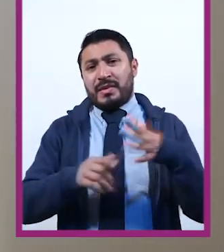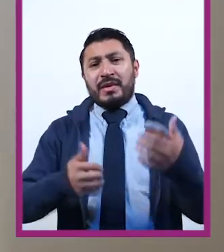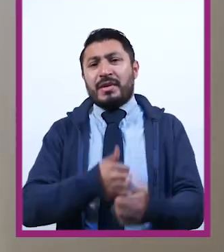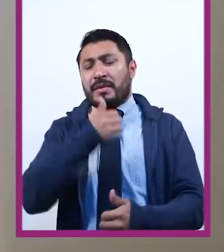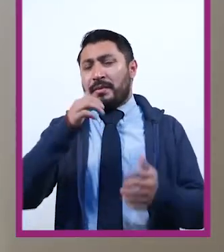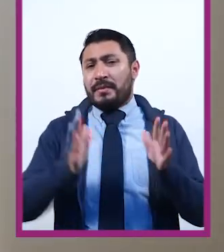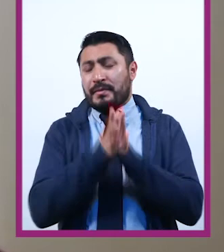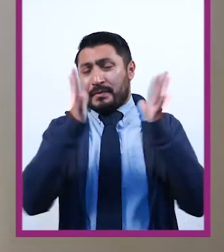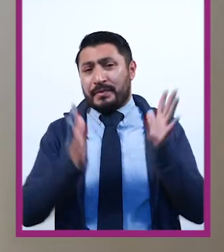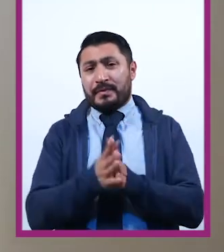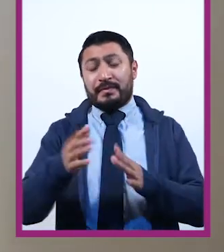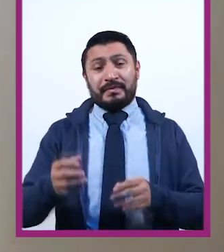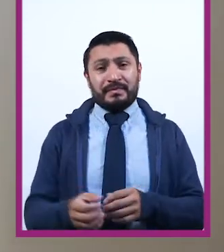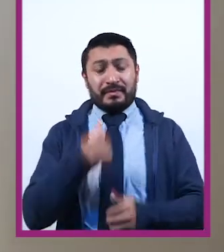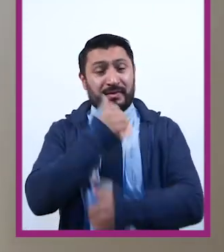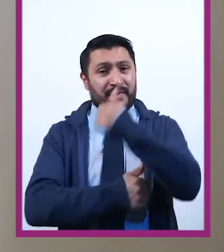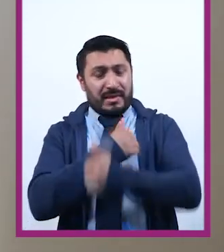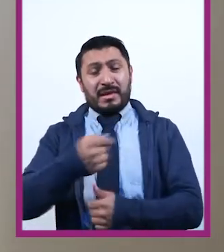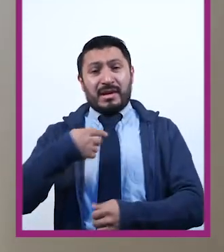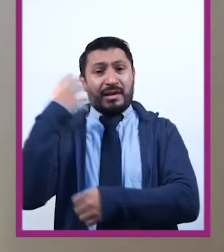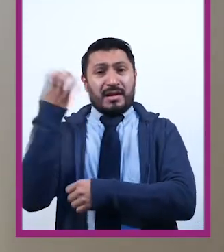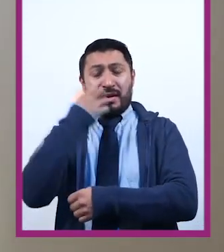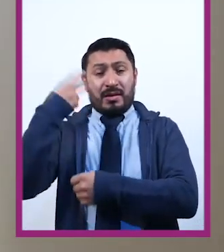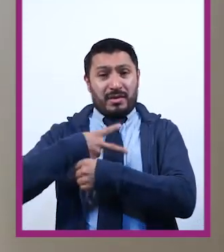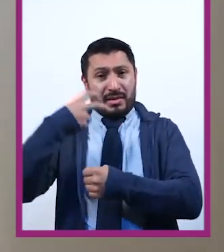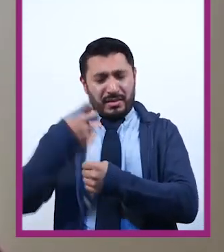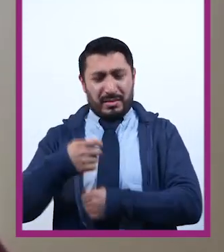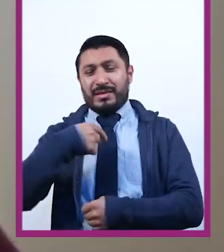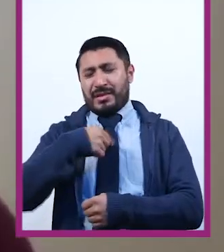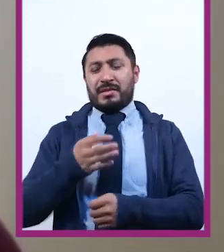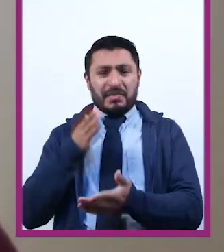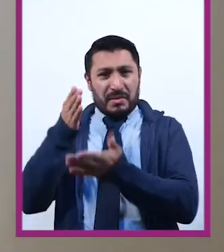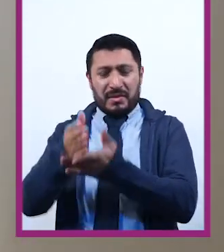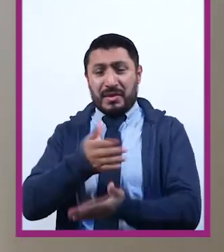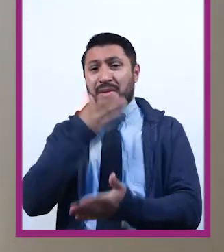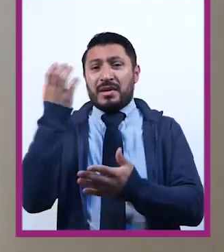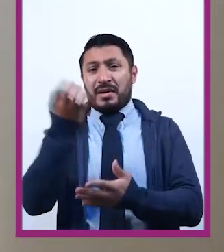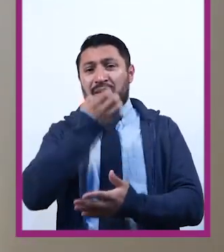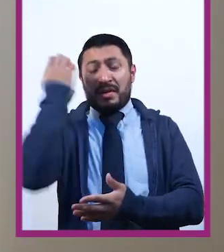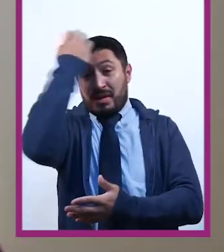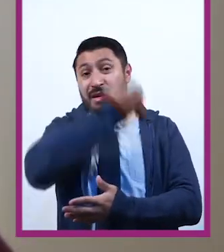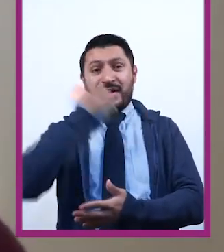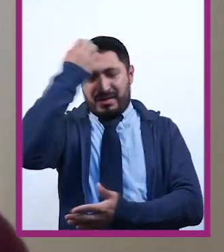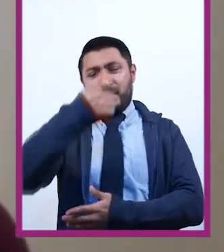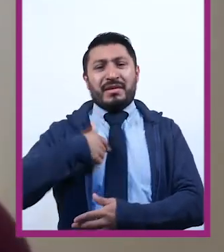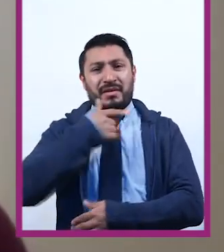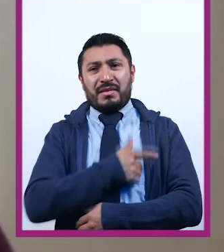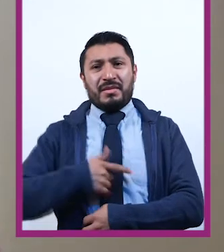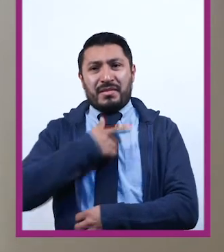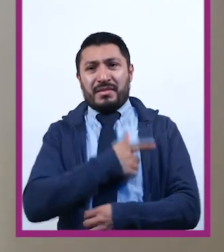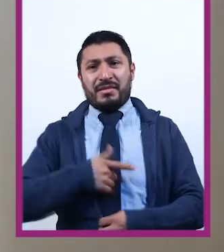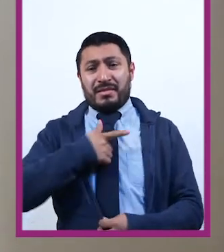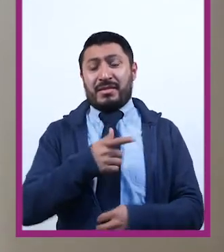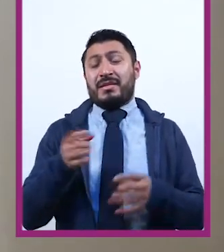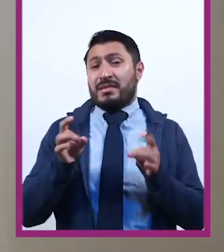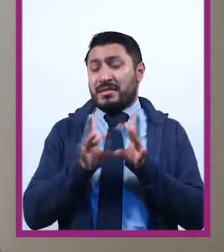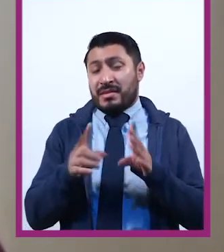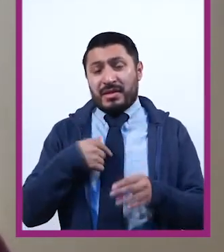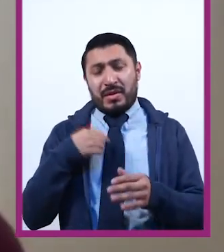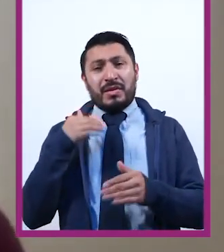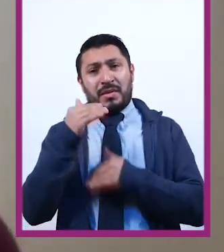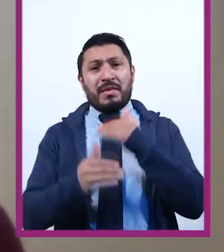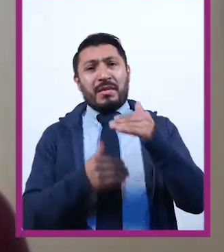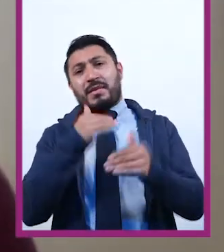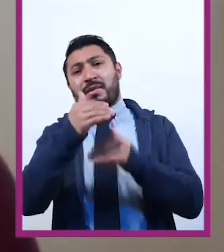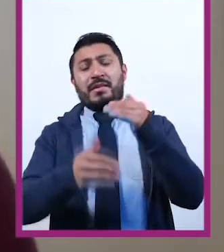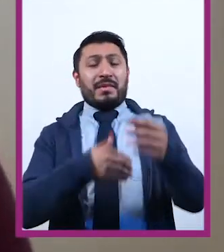empecé a participar en la Olimpiada. Mi escuela me invitó y pues fui haciendo los exámenes y me iban gustando y pues